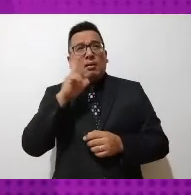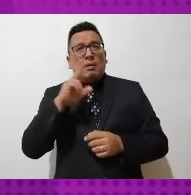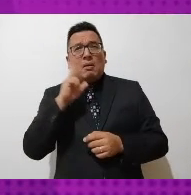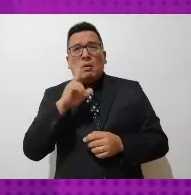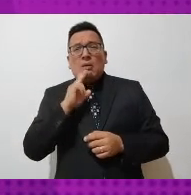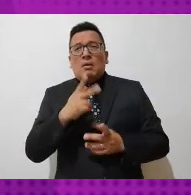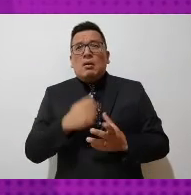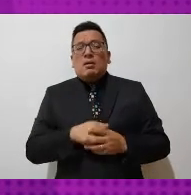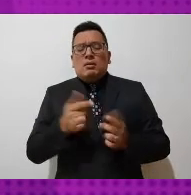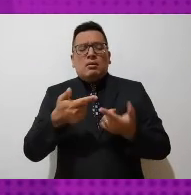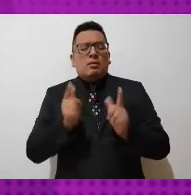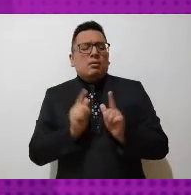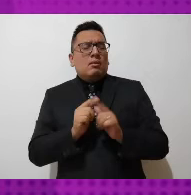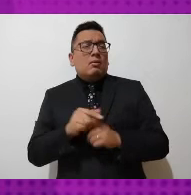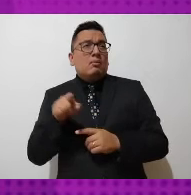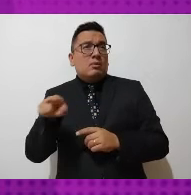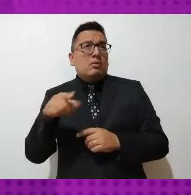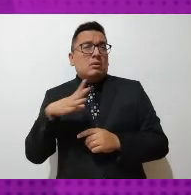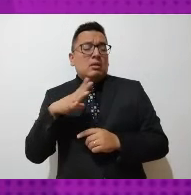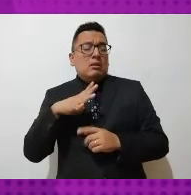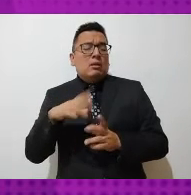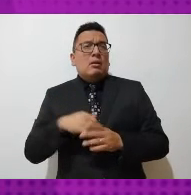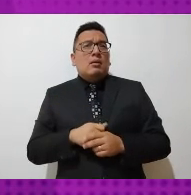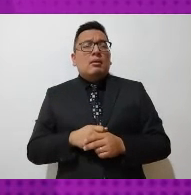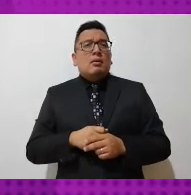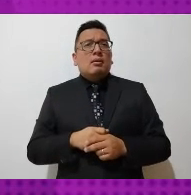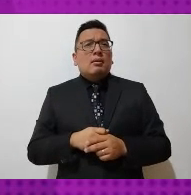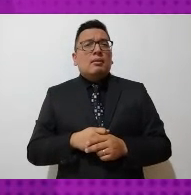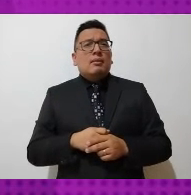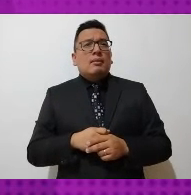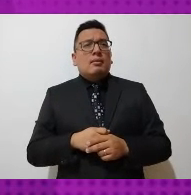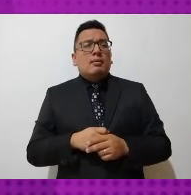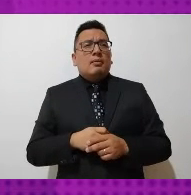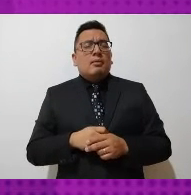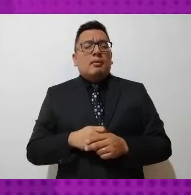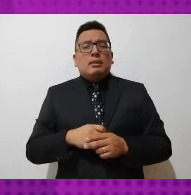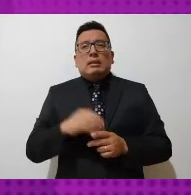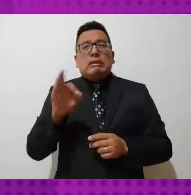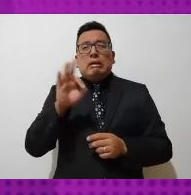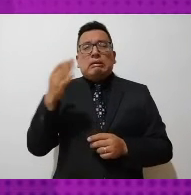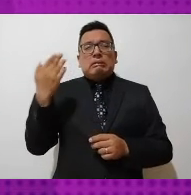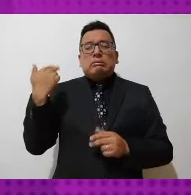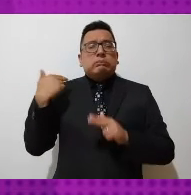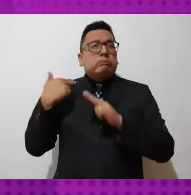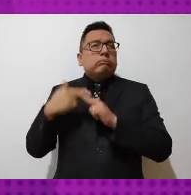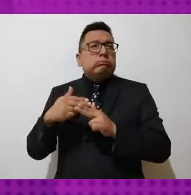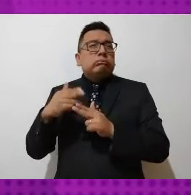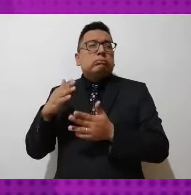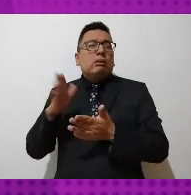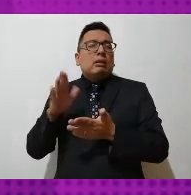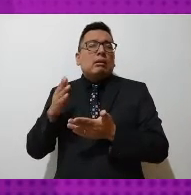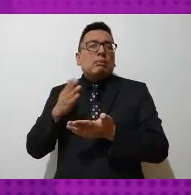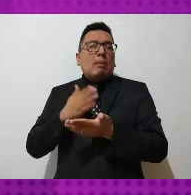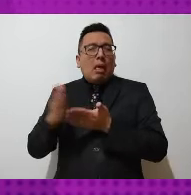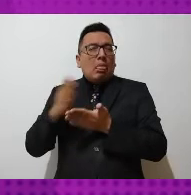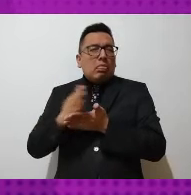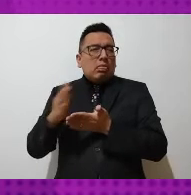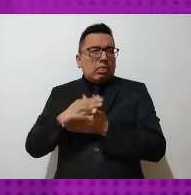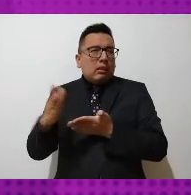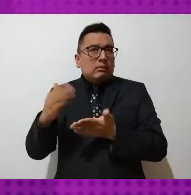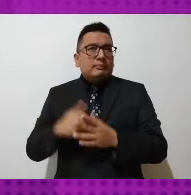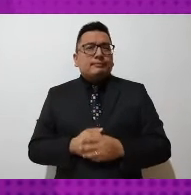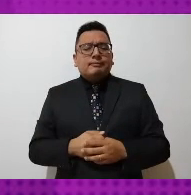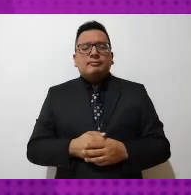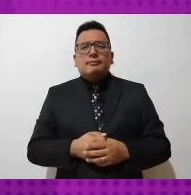a este grupo de personas que han pertenecido a grupos vulnerados o que han sido vulnerados por el Estado,